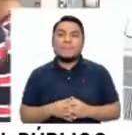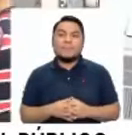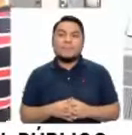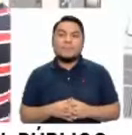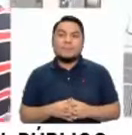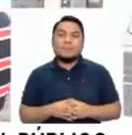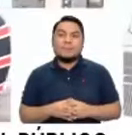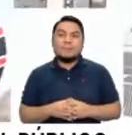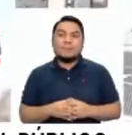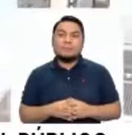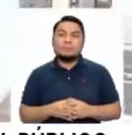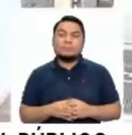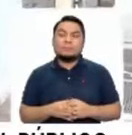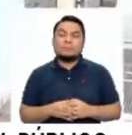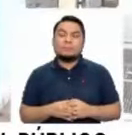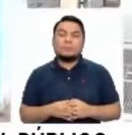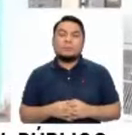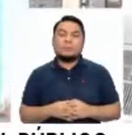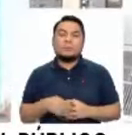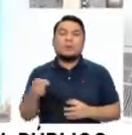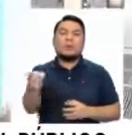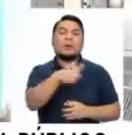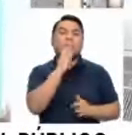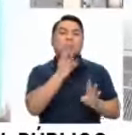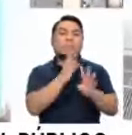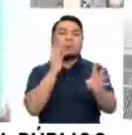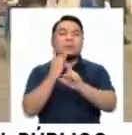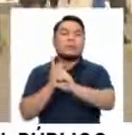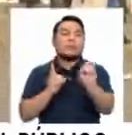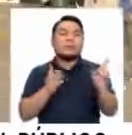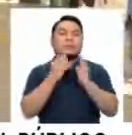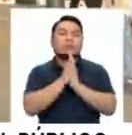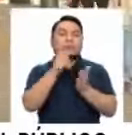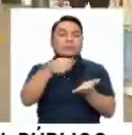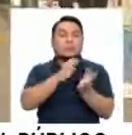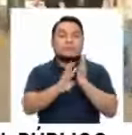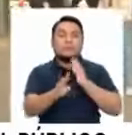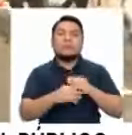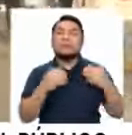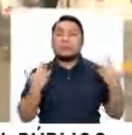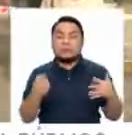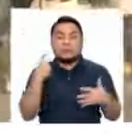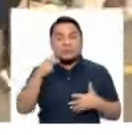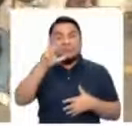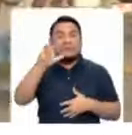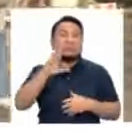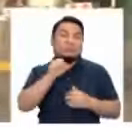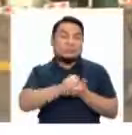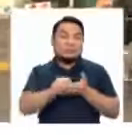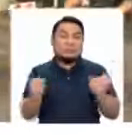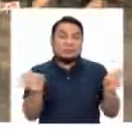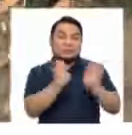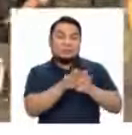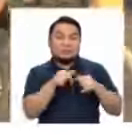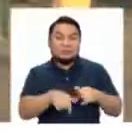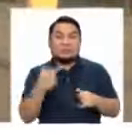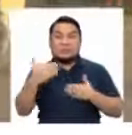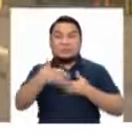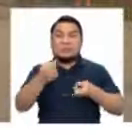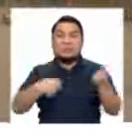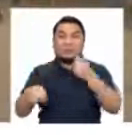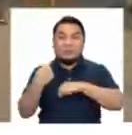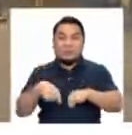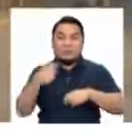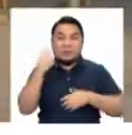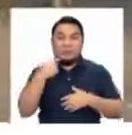mano derecha, por favor. Adelante. Pisando, por favor. Tras 100 días de haber cerrado sus puertas, los comerciantes del emporio comercial